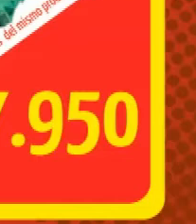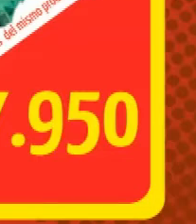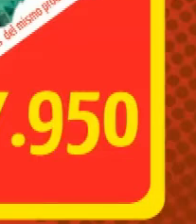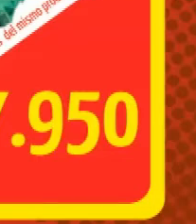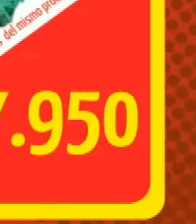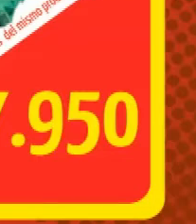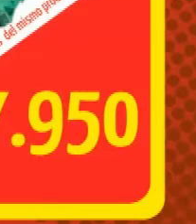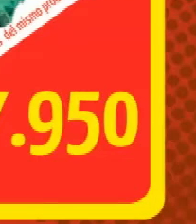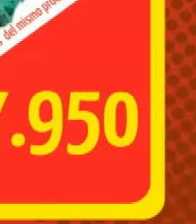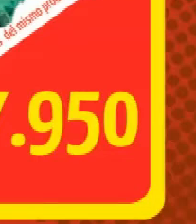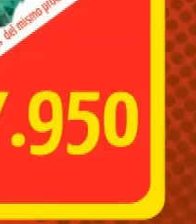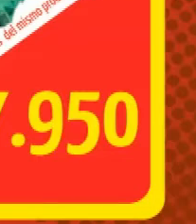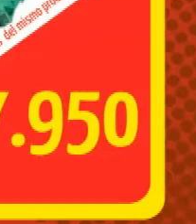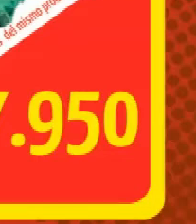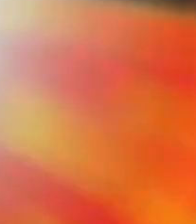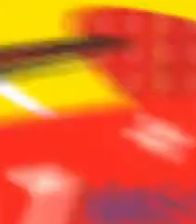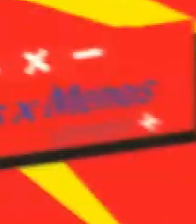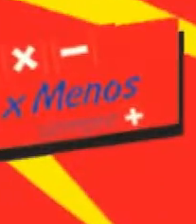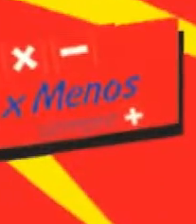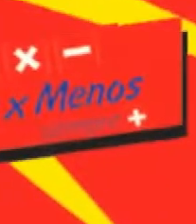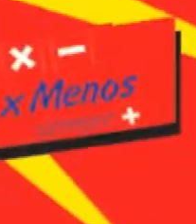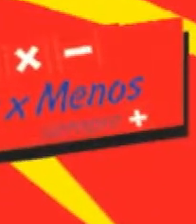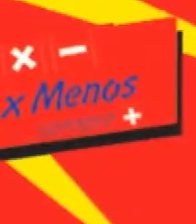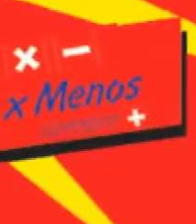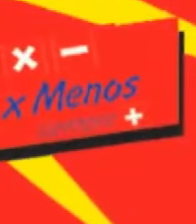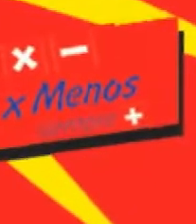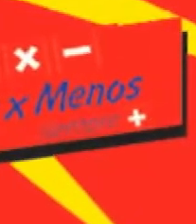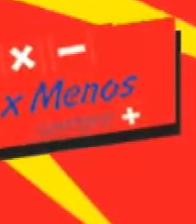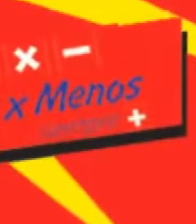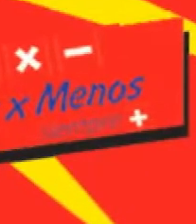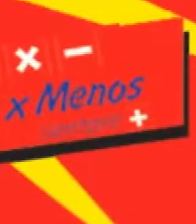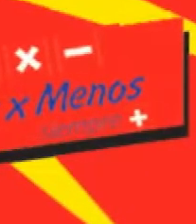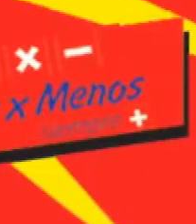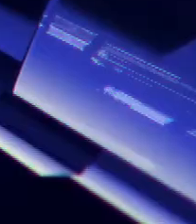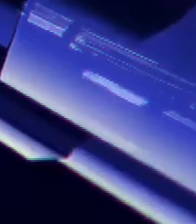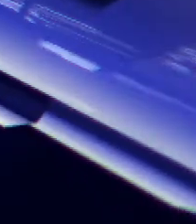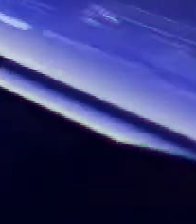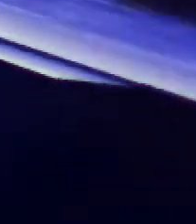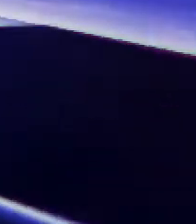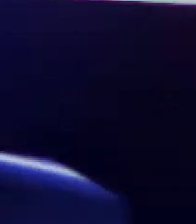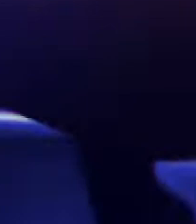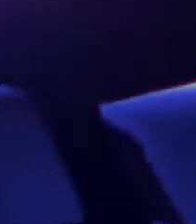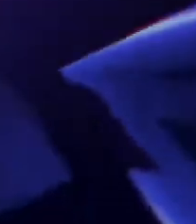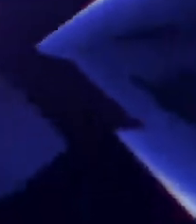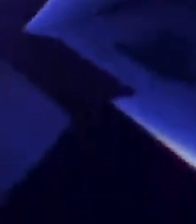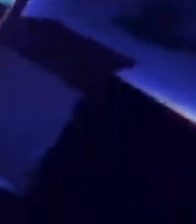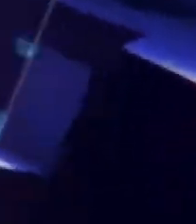30 unidades, 7,950 pesos. Más por menos. Aplican condiciones y restricciones.